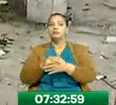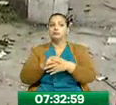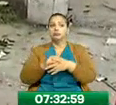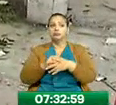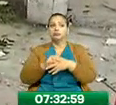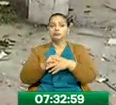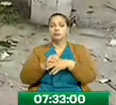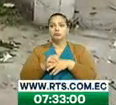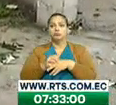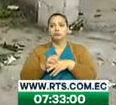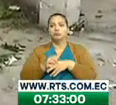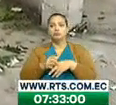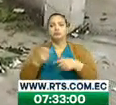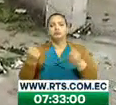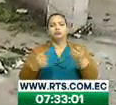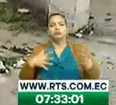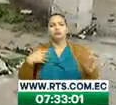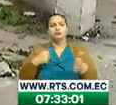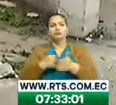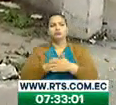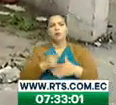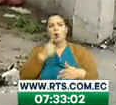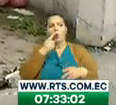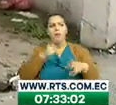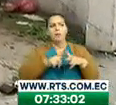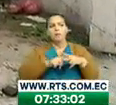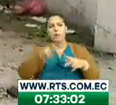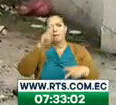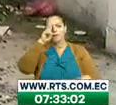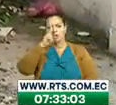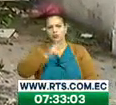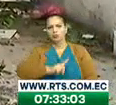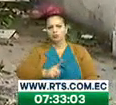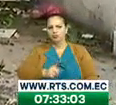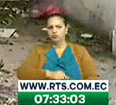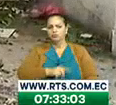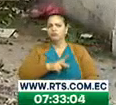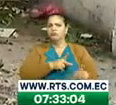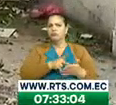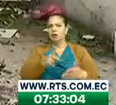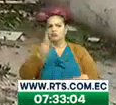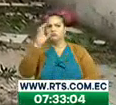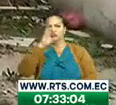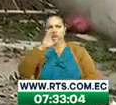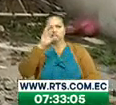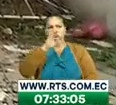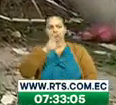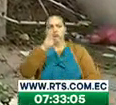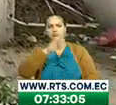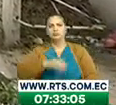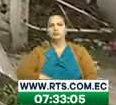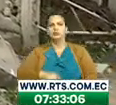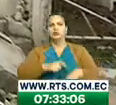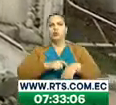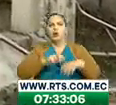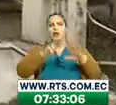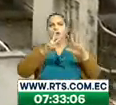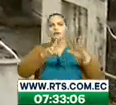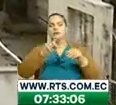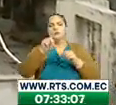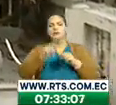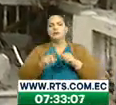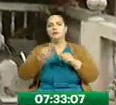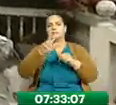a los responsables cubran los costes de estos daños. Son las 7:33. José Luis y